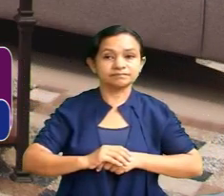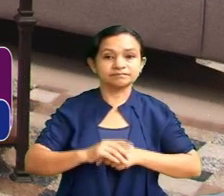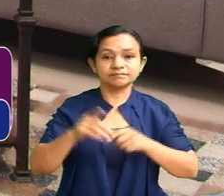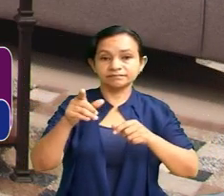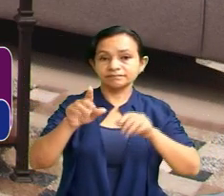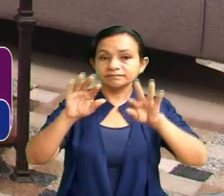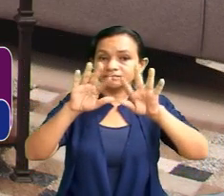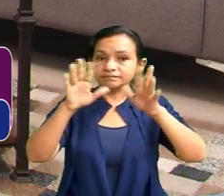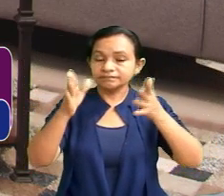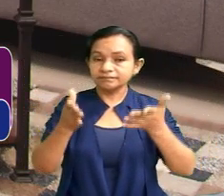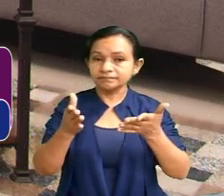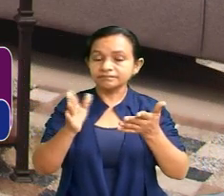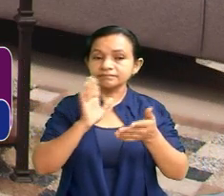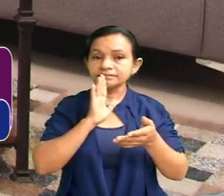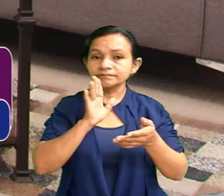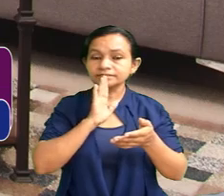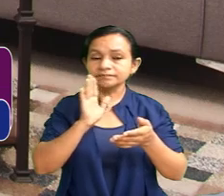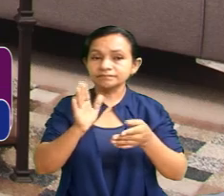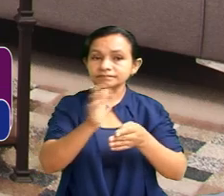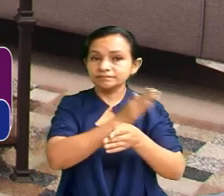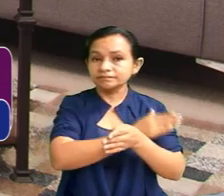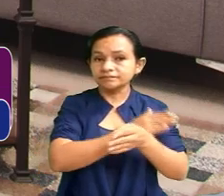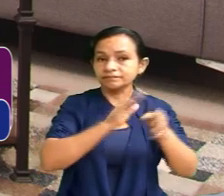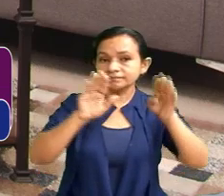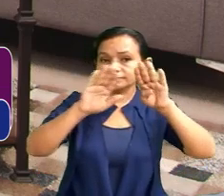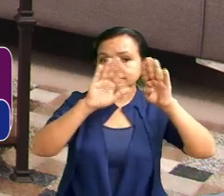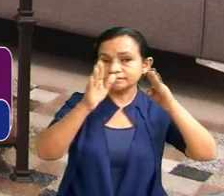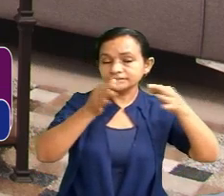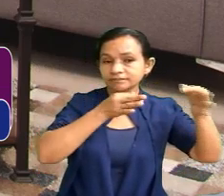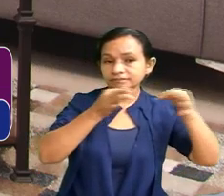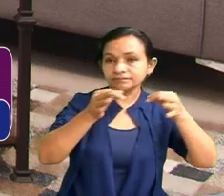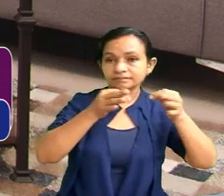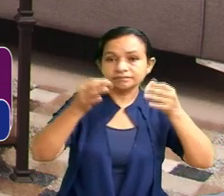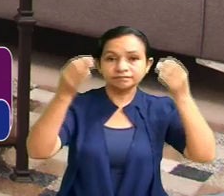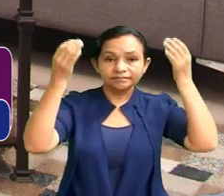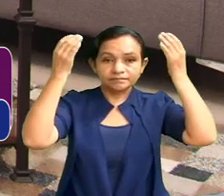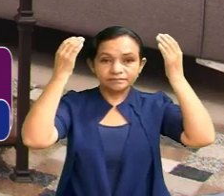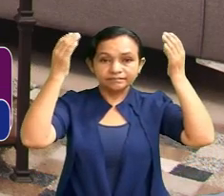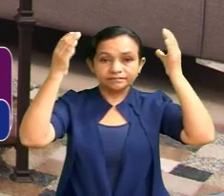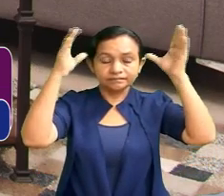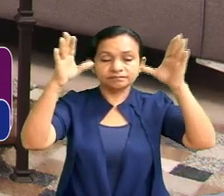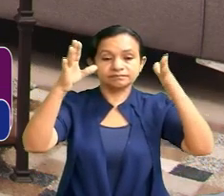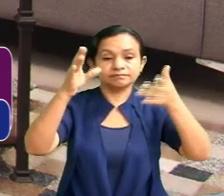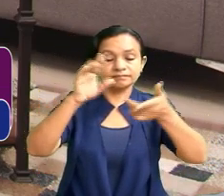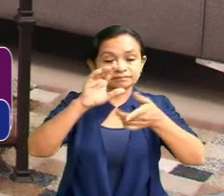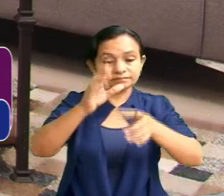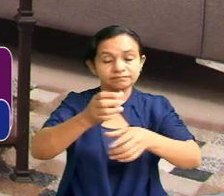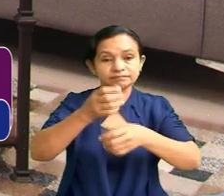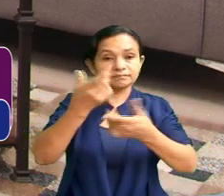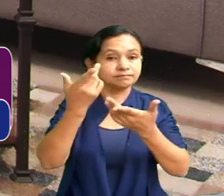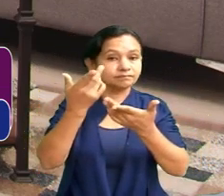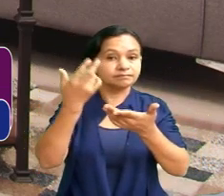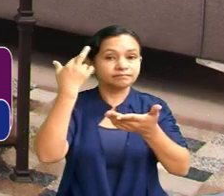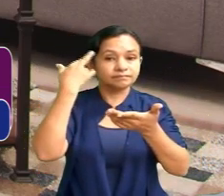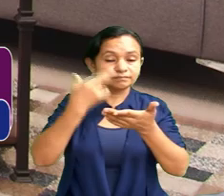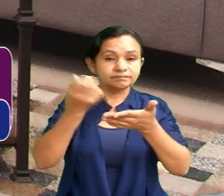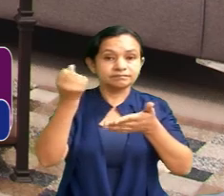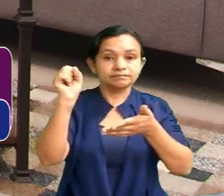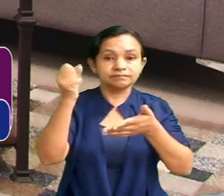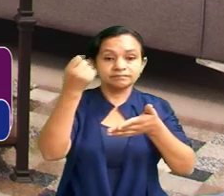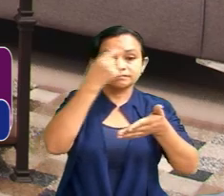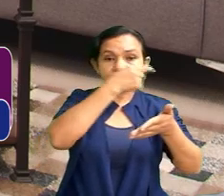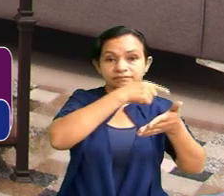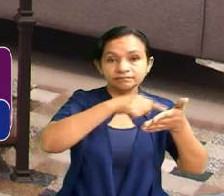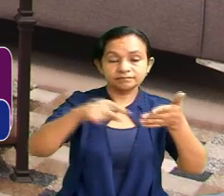brindando una conferencia de prensa y en el rescate cultural en principio las festividades de semana santa obedecen a